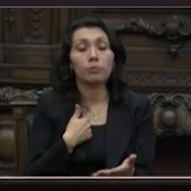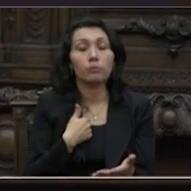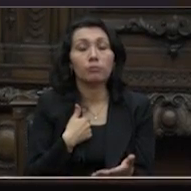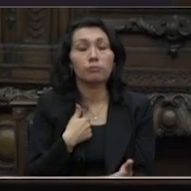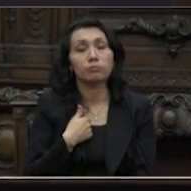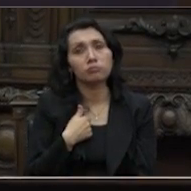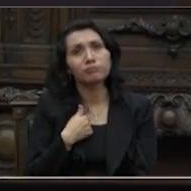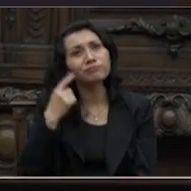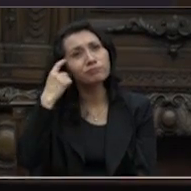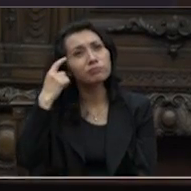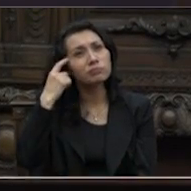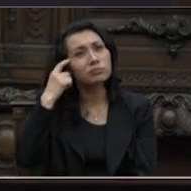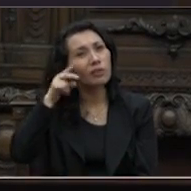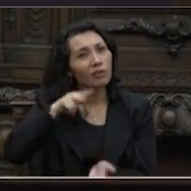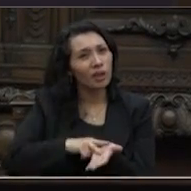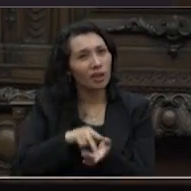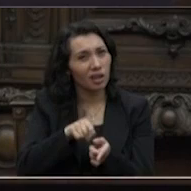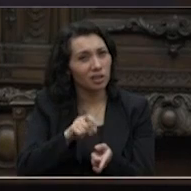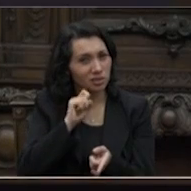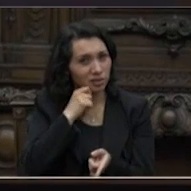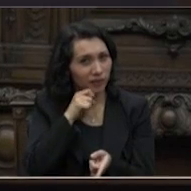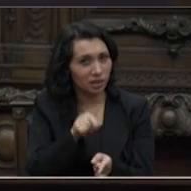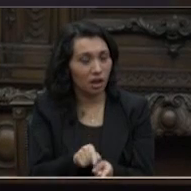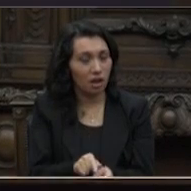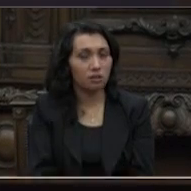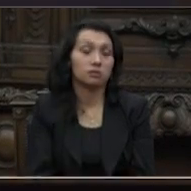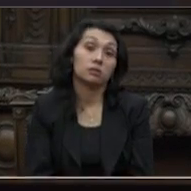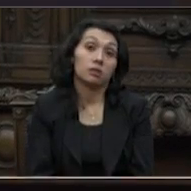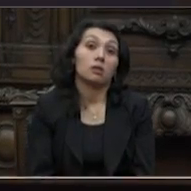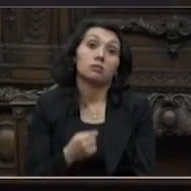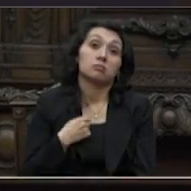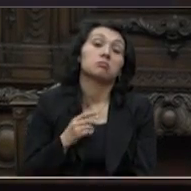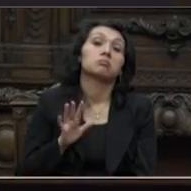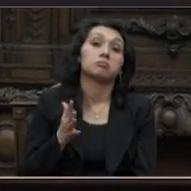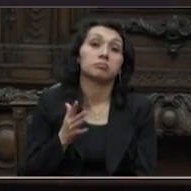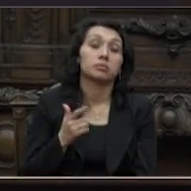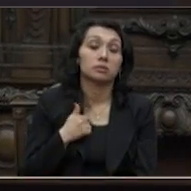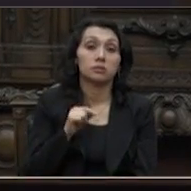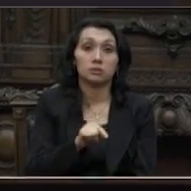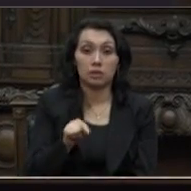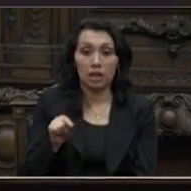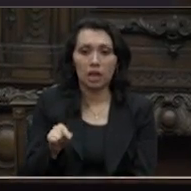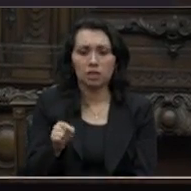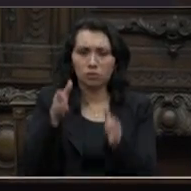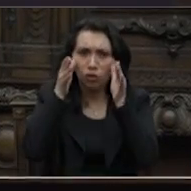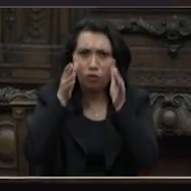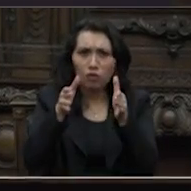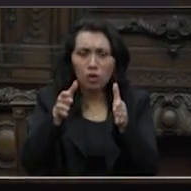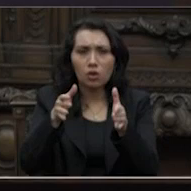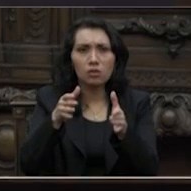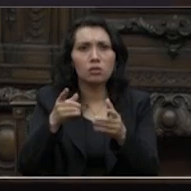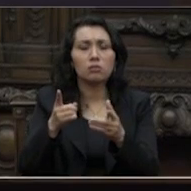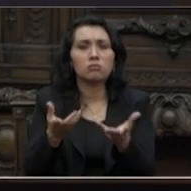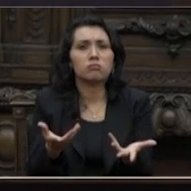quedé pensando si realmente era eso, porque me parece que estos enfoque, instrumento de